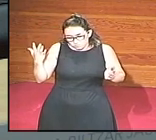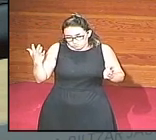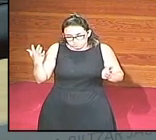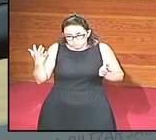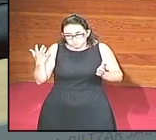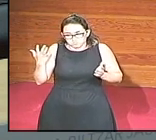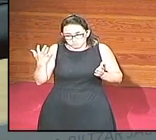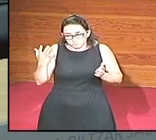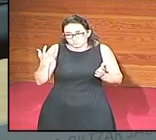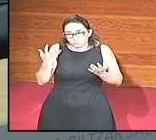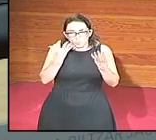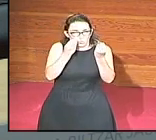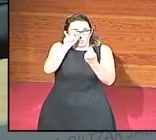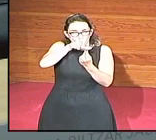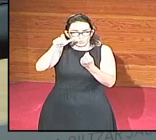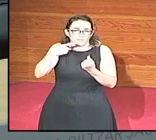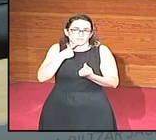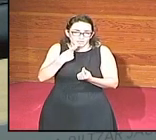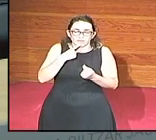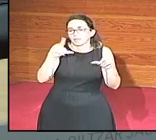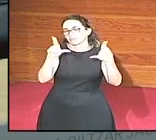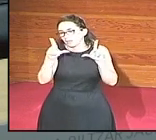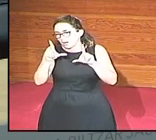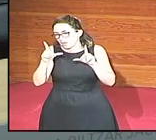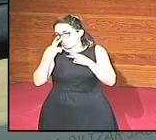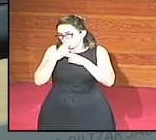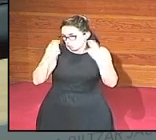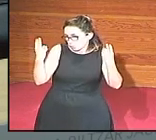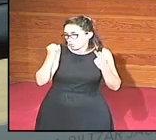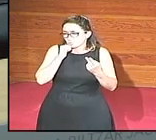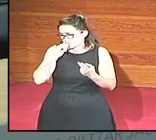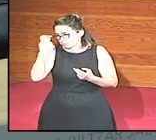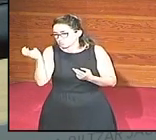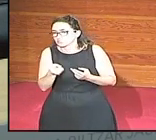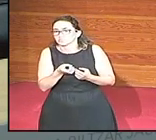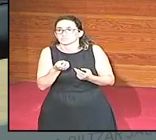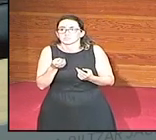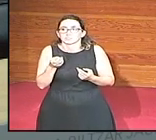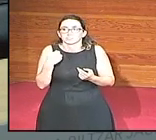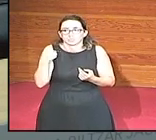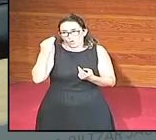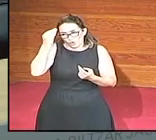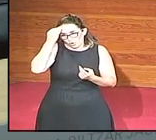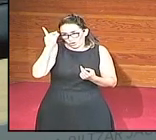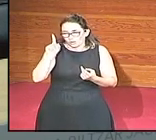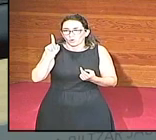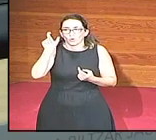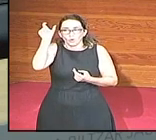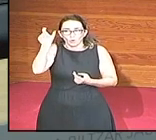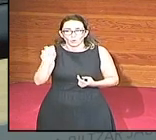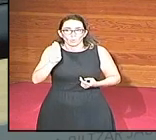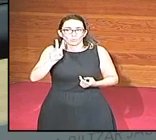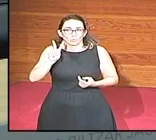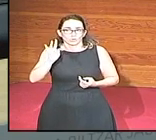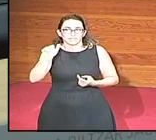los discursos en televisiones públicas rusas, etcétera, etcétera. Yo no creo que este señor tuviera la intención de pararse